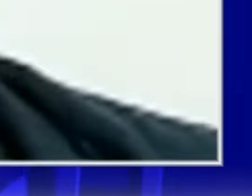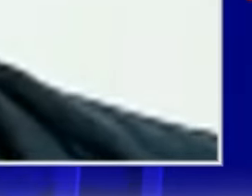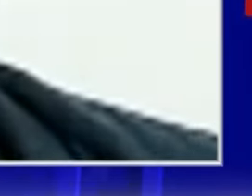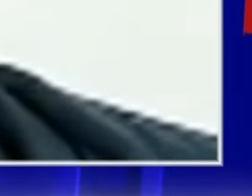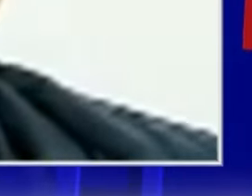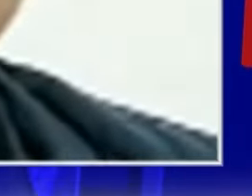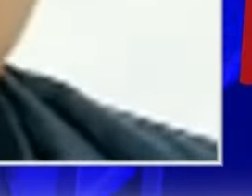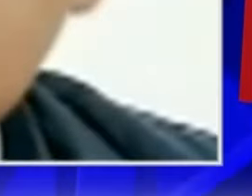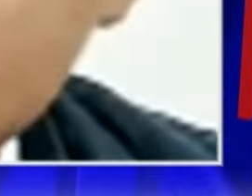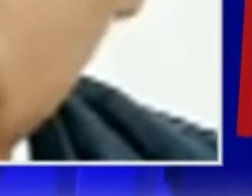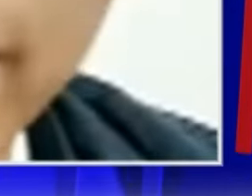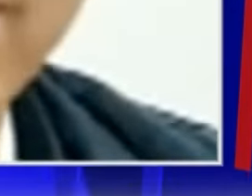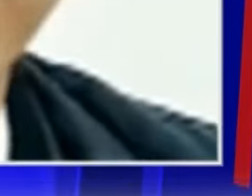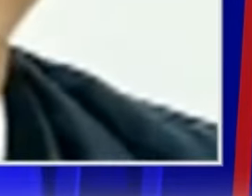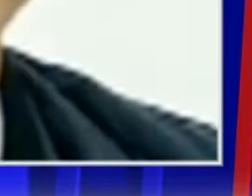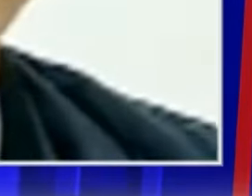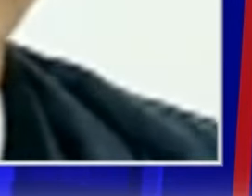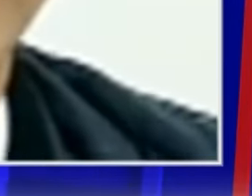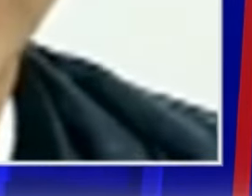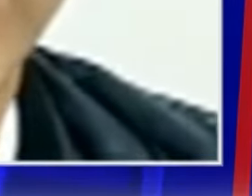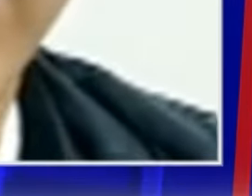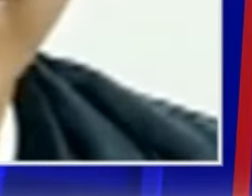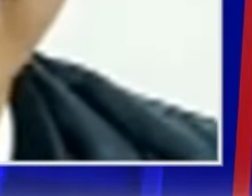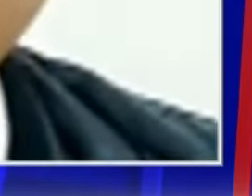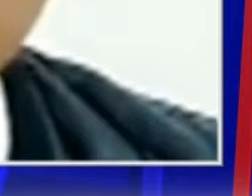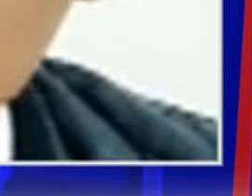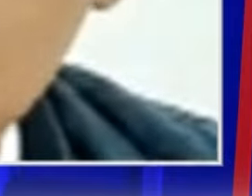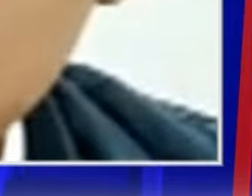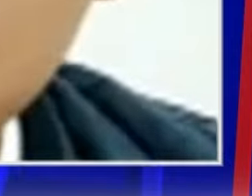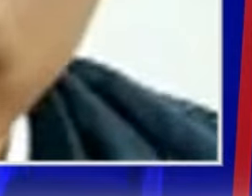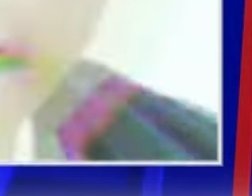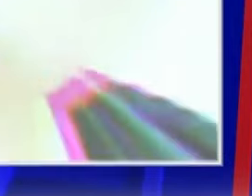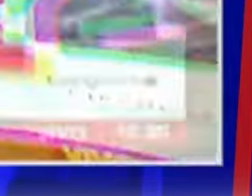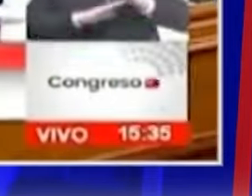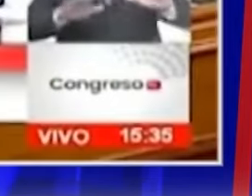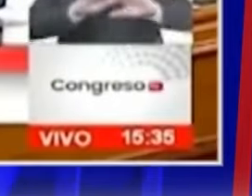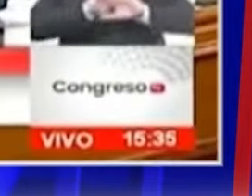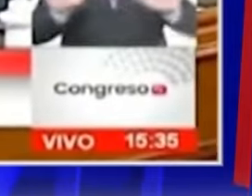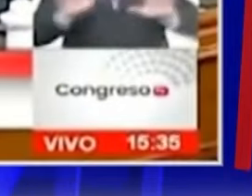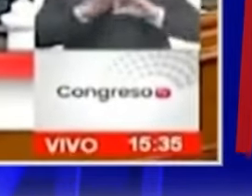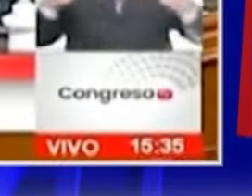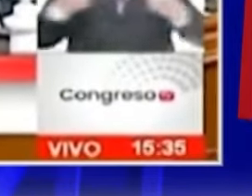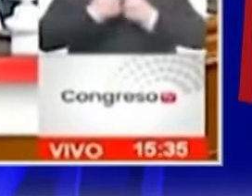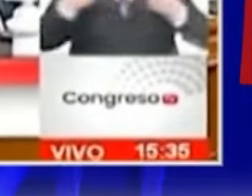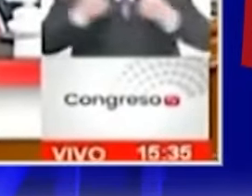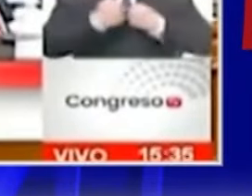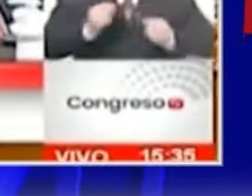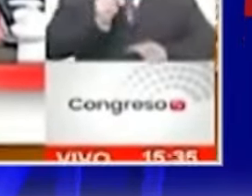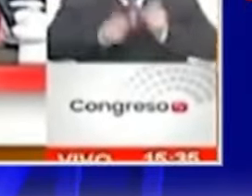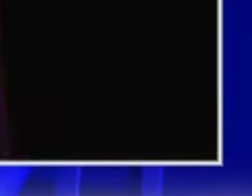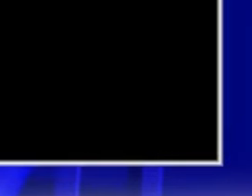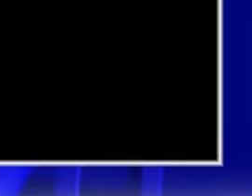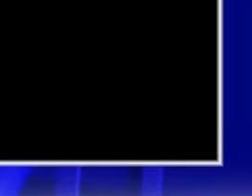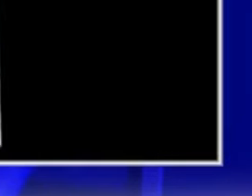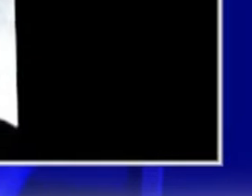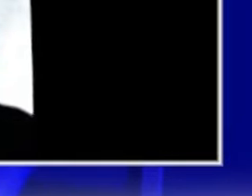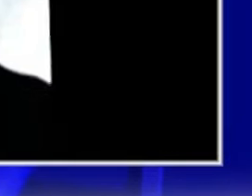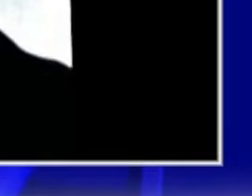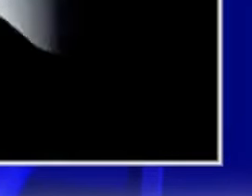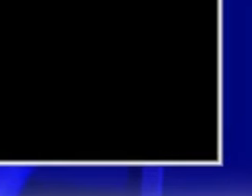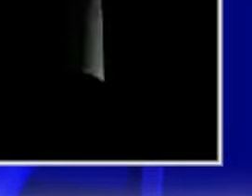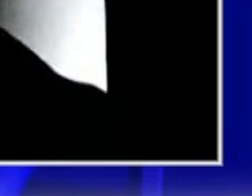Jorge Montoya indicó de que esto no afecta a la imagen del Congreso él dice que es un hecho particular de un solo congresista y que él tendrá que asumir su